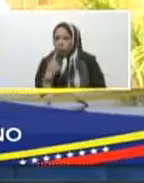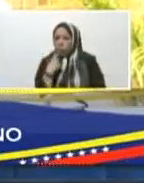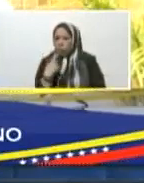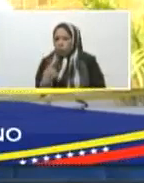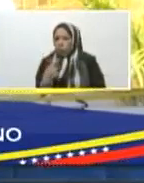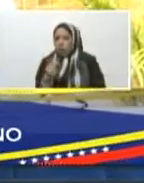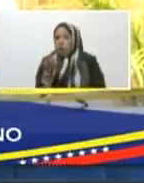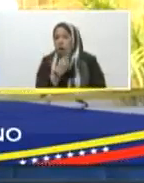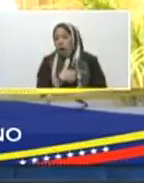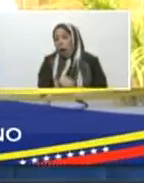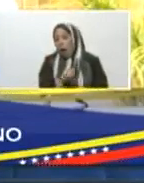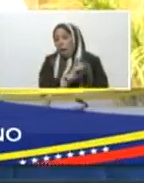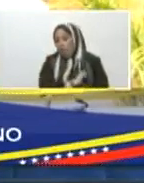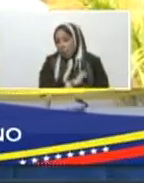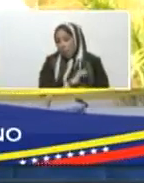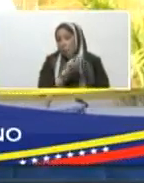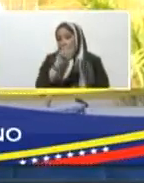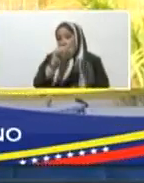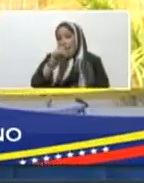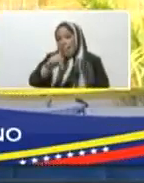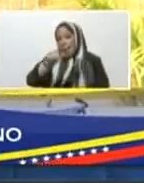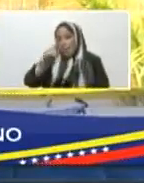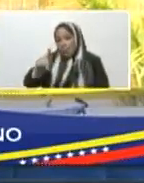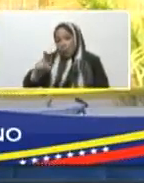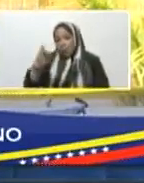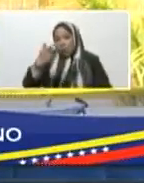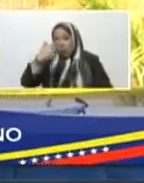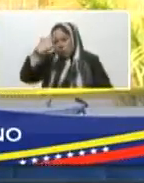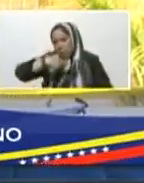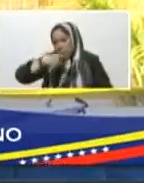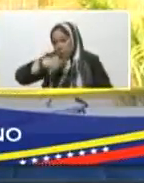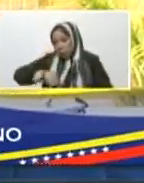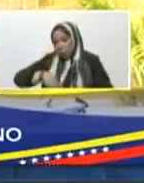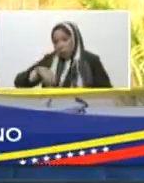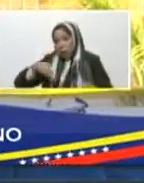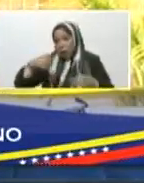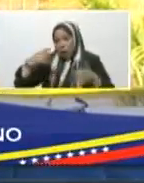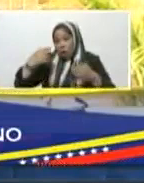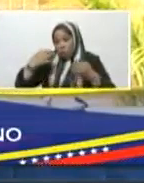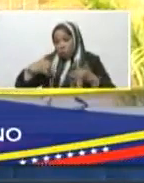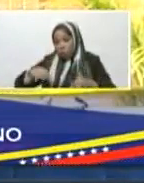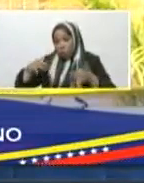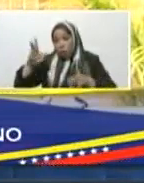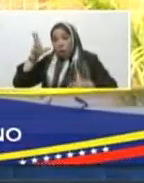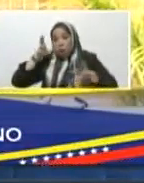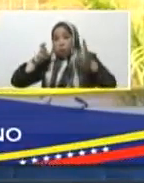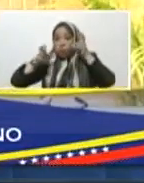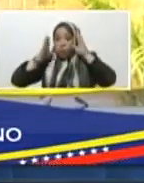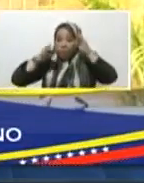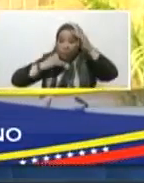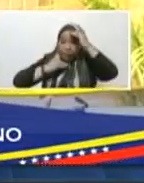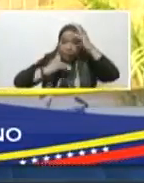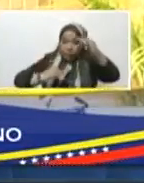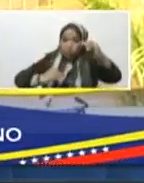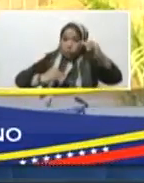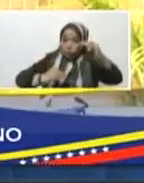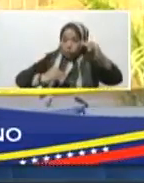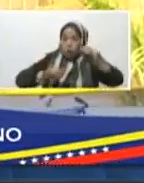dígalo en español, ven APP. Una persona que se mete y nos está escuchando ahorita, Magali,